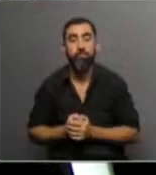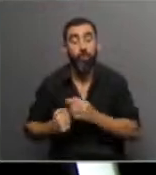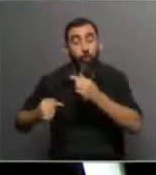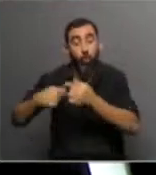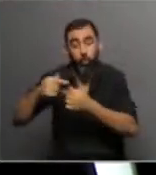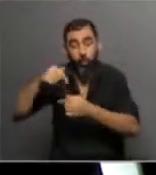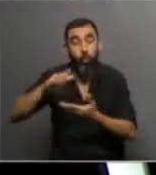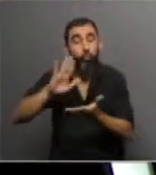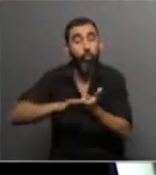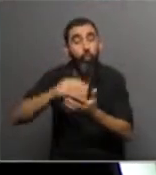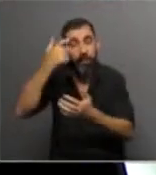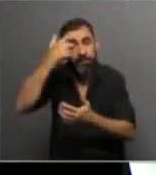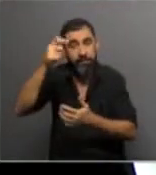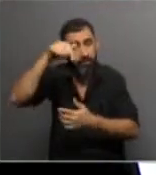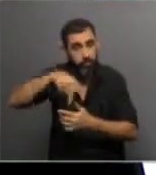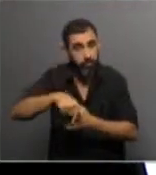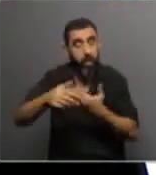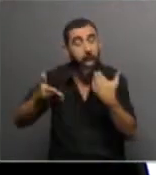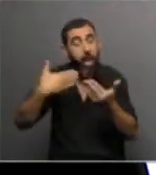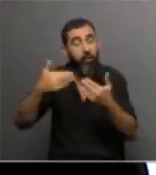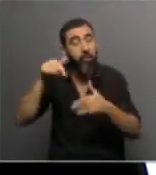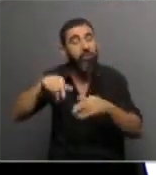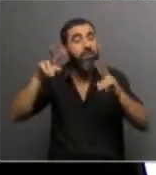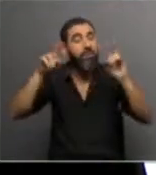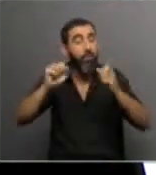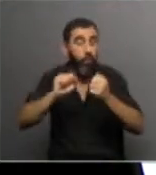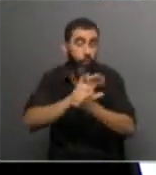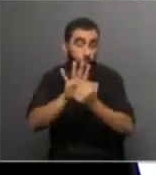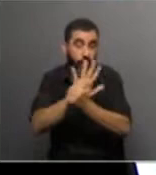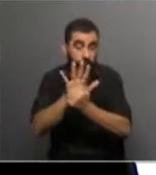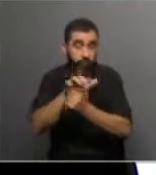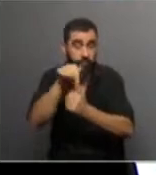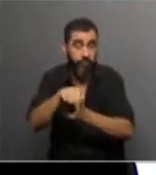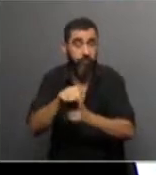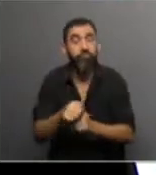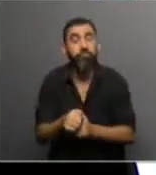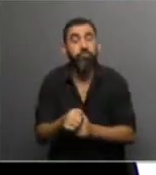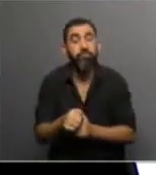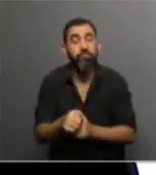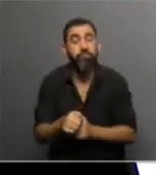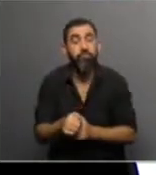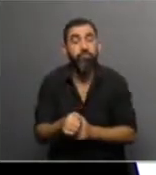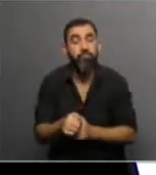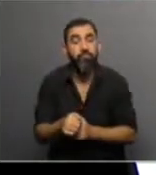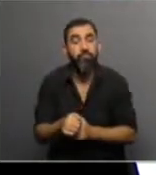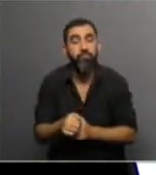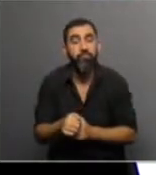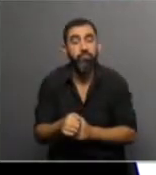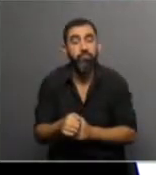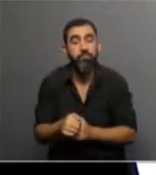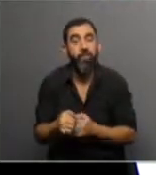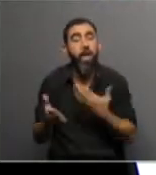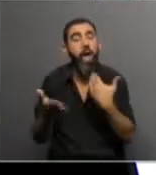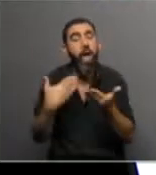Continuamos en este Sobre Ciencia de hoy y continuamos hablando del coronavirus, del SARS-CoV-2, pero vamos a abrir un poquito la mirada y vamos